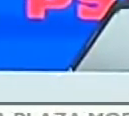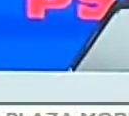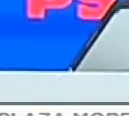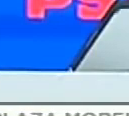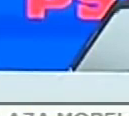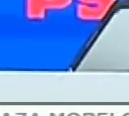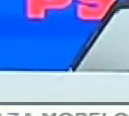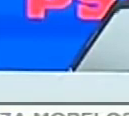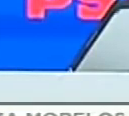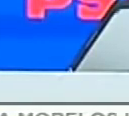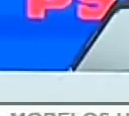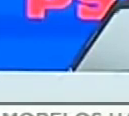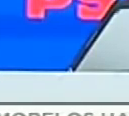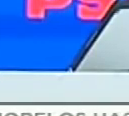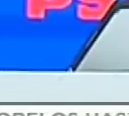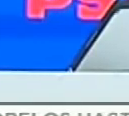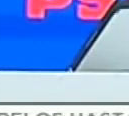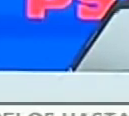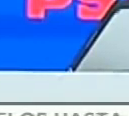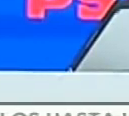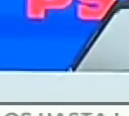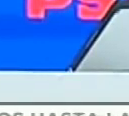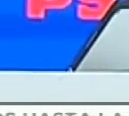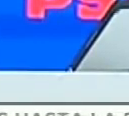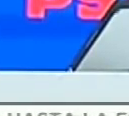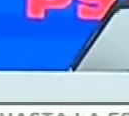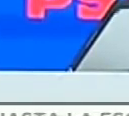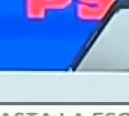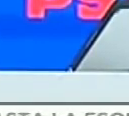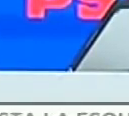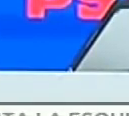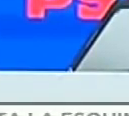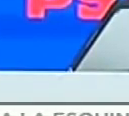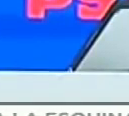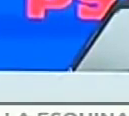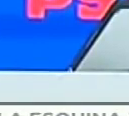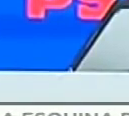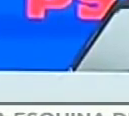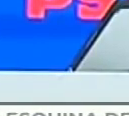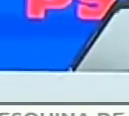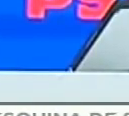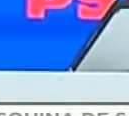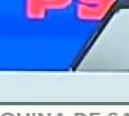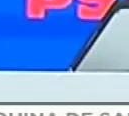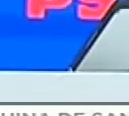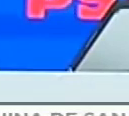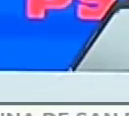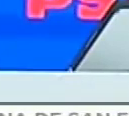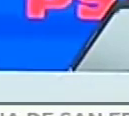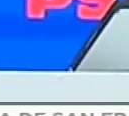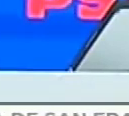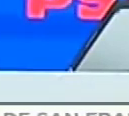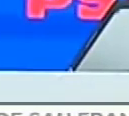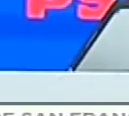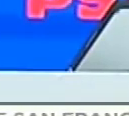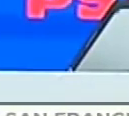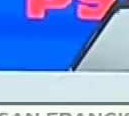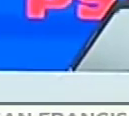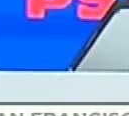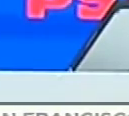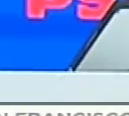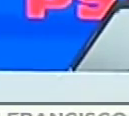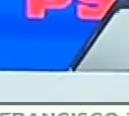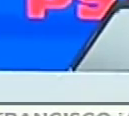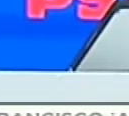No crean ustedes que no estamos todos los días encima de los CLAP en medio de un terrible bloqueo,